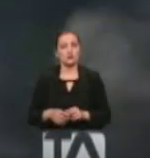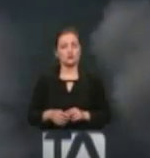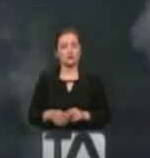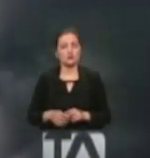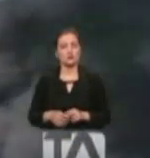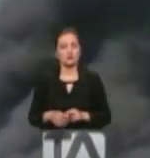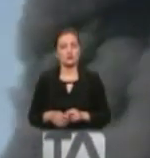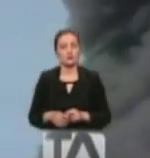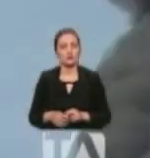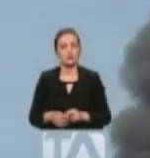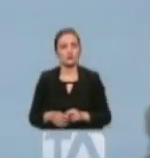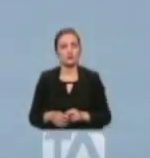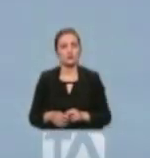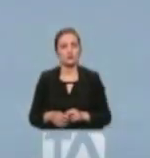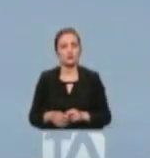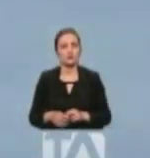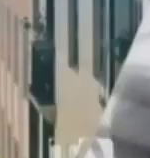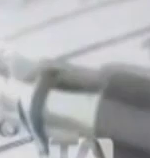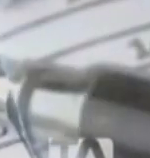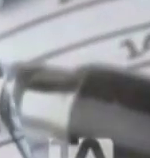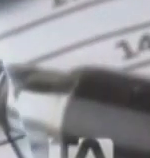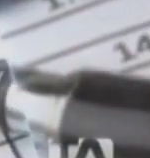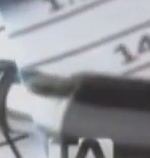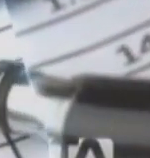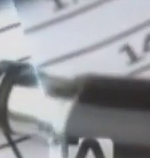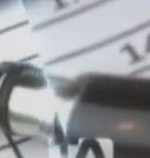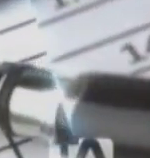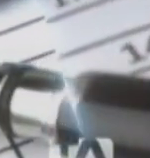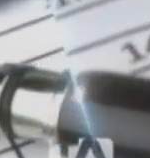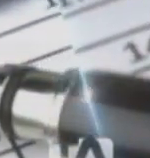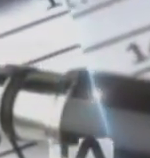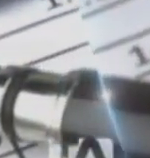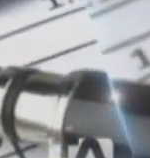En Quito, Paul Coello, 24 horas.